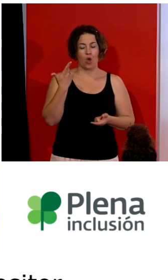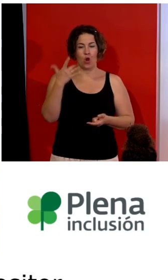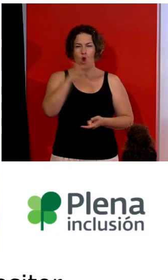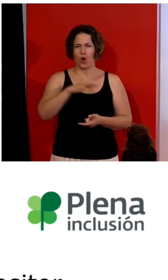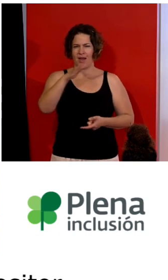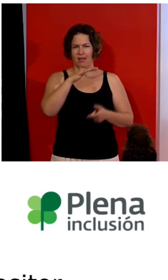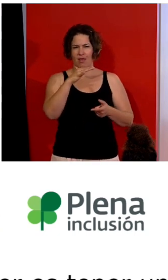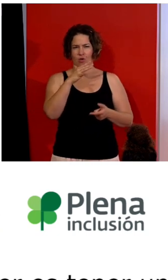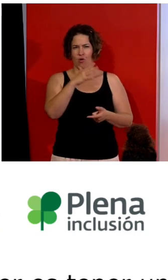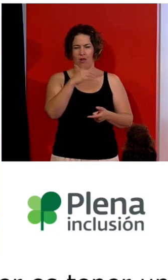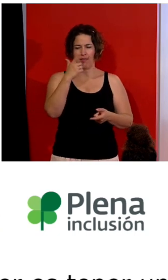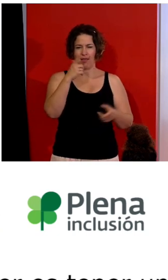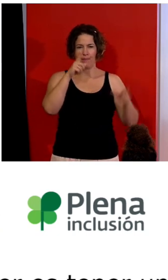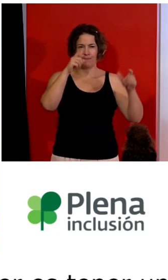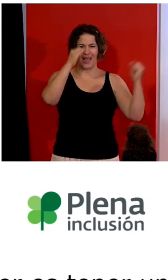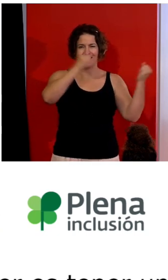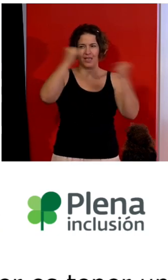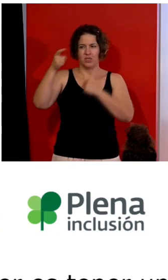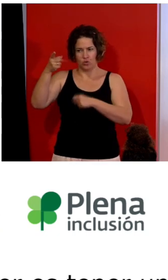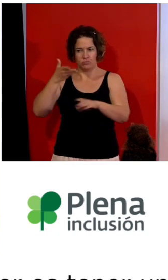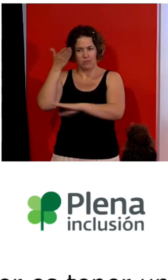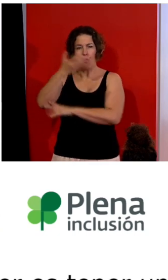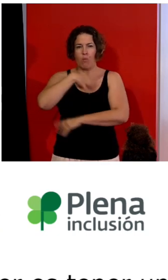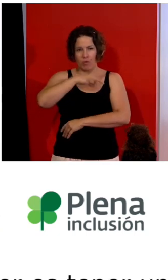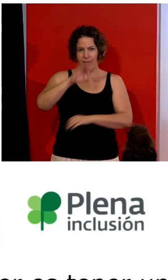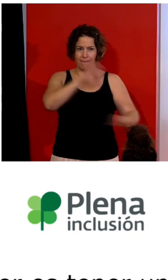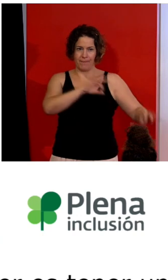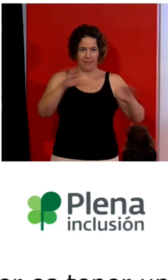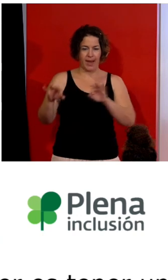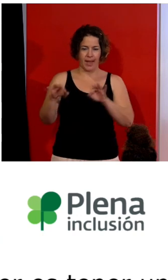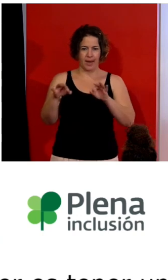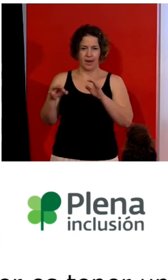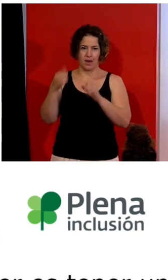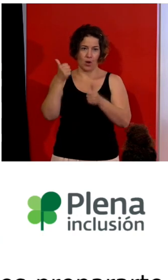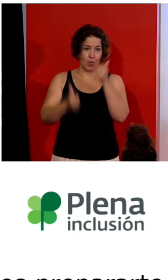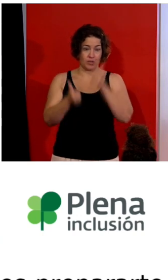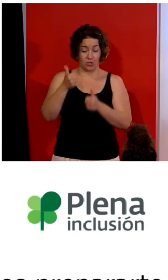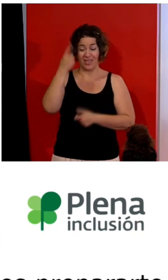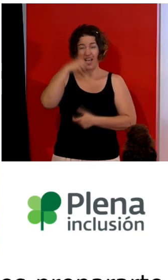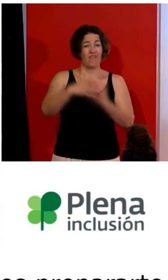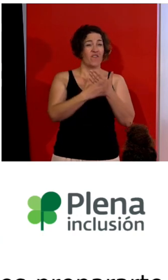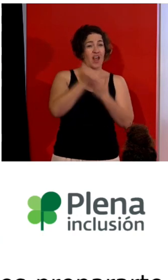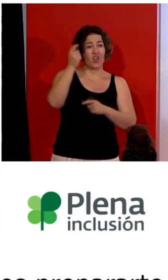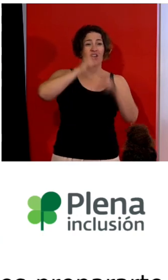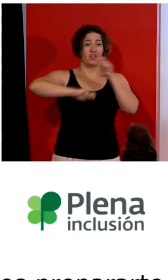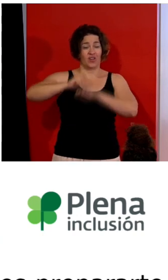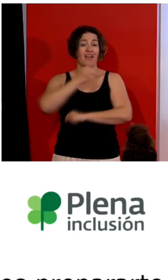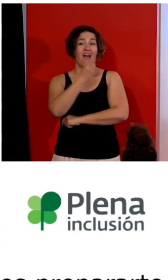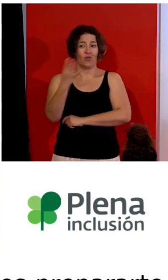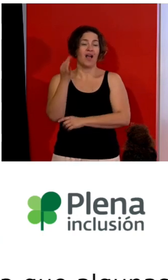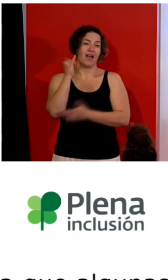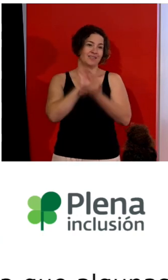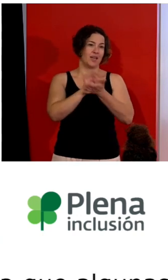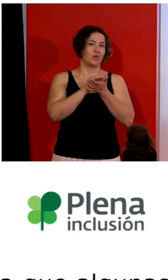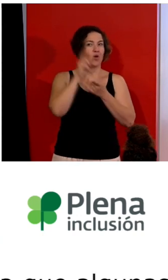entidades donde puedes prepararte las oposiciones, ¿no? Que ya os comentaba que algunas de nuestras federaciones y de nuestras entidades dan este servicio y es un poco pues,